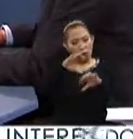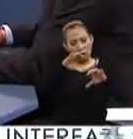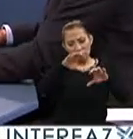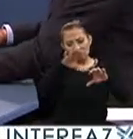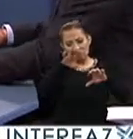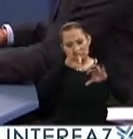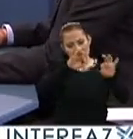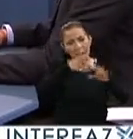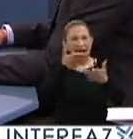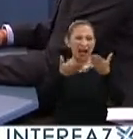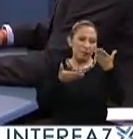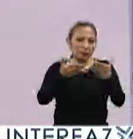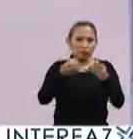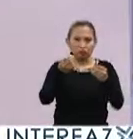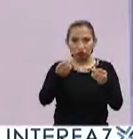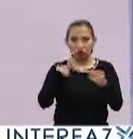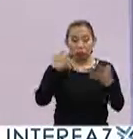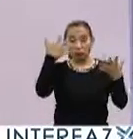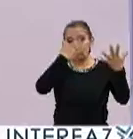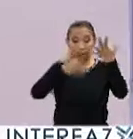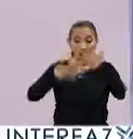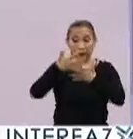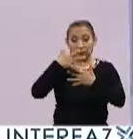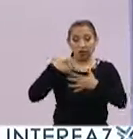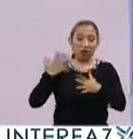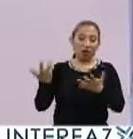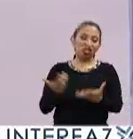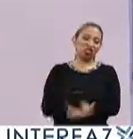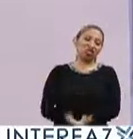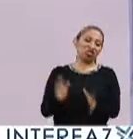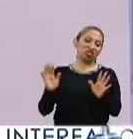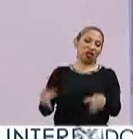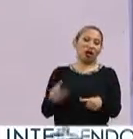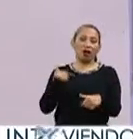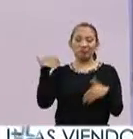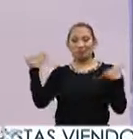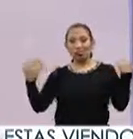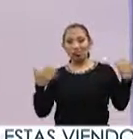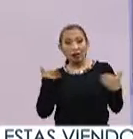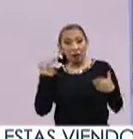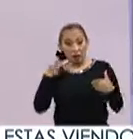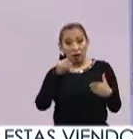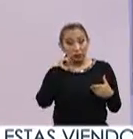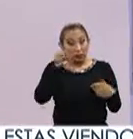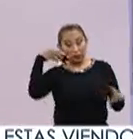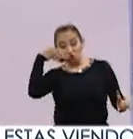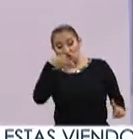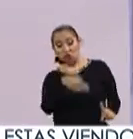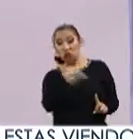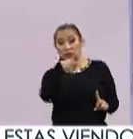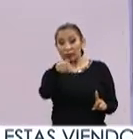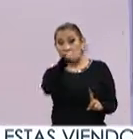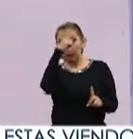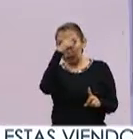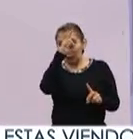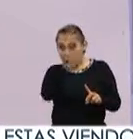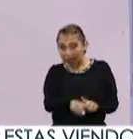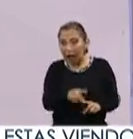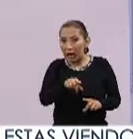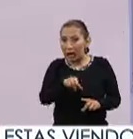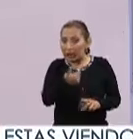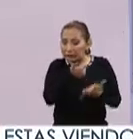¿no? Porque a veces muchos lo confunden con ocio, entretenimiento, pero si lo enfocas a lo que de